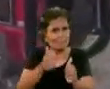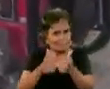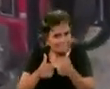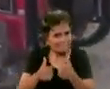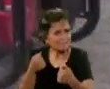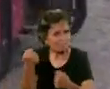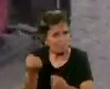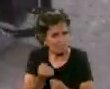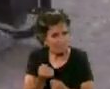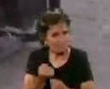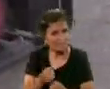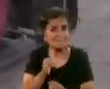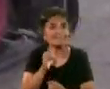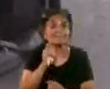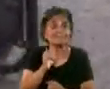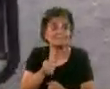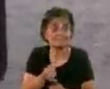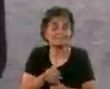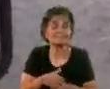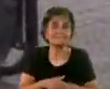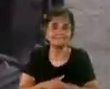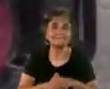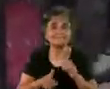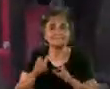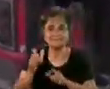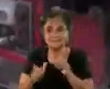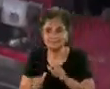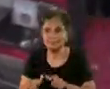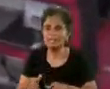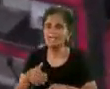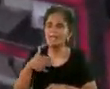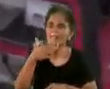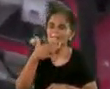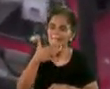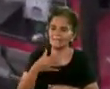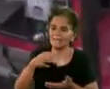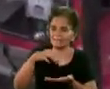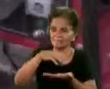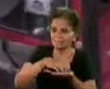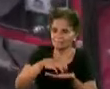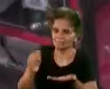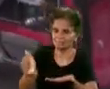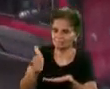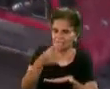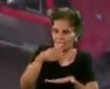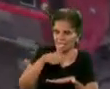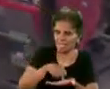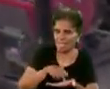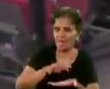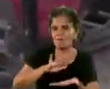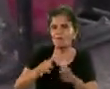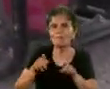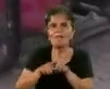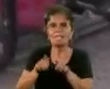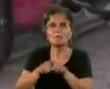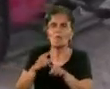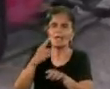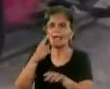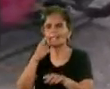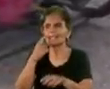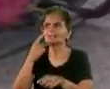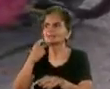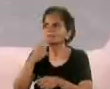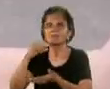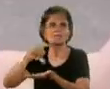el vecino tiene que internalizar que cuando se acerca un CAP se está acercando a la Municipalidad de San Luis. Acérquense, cada